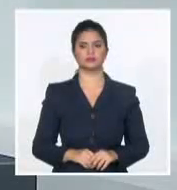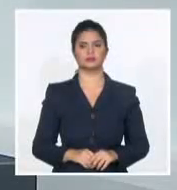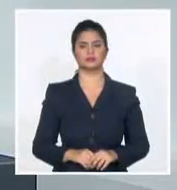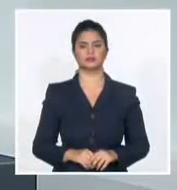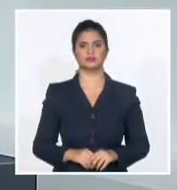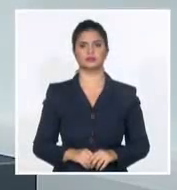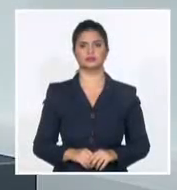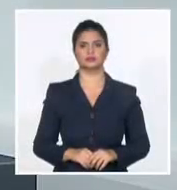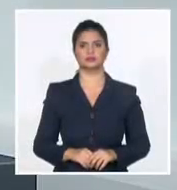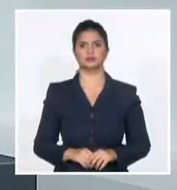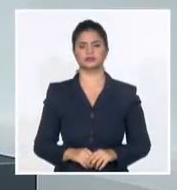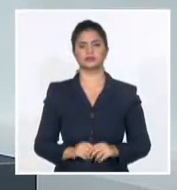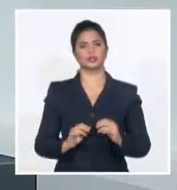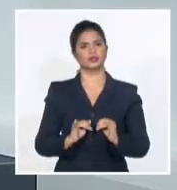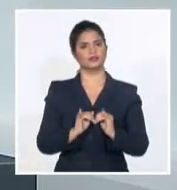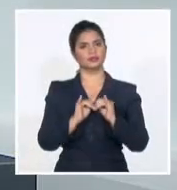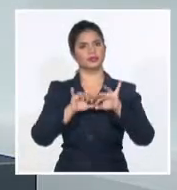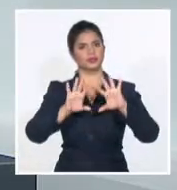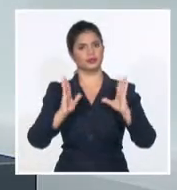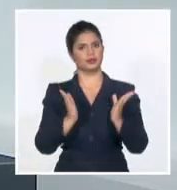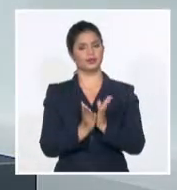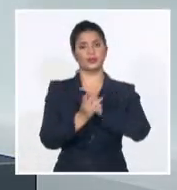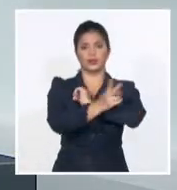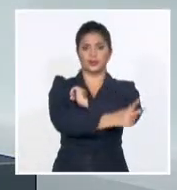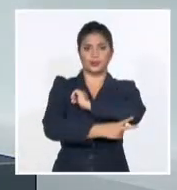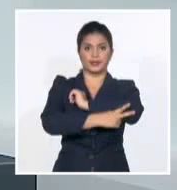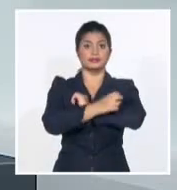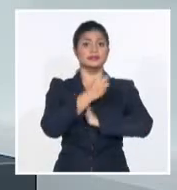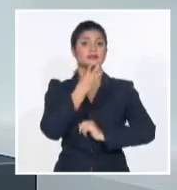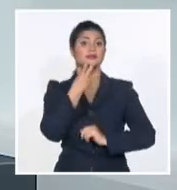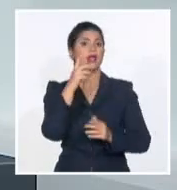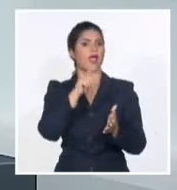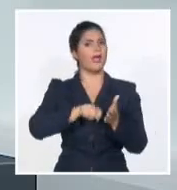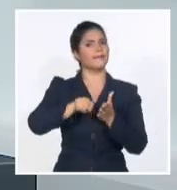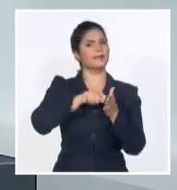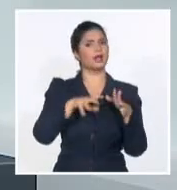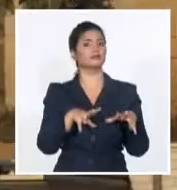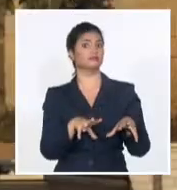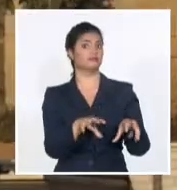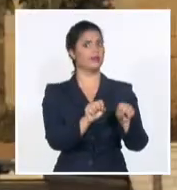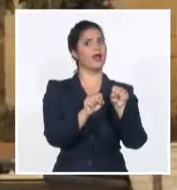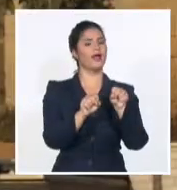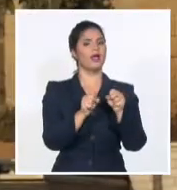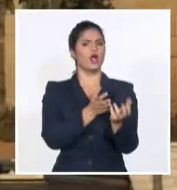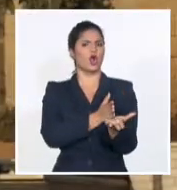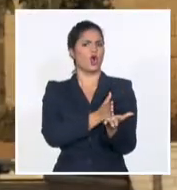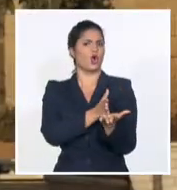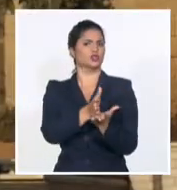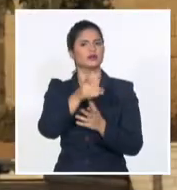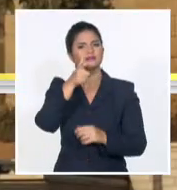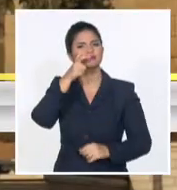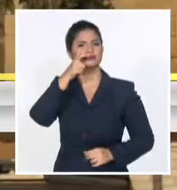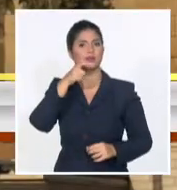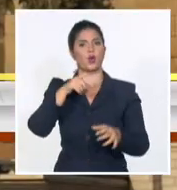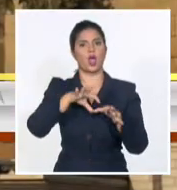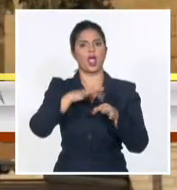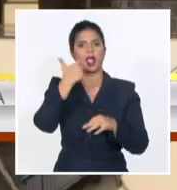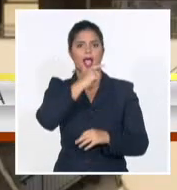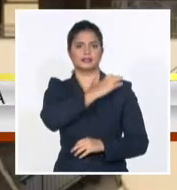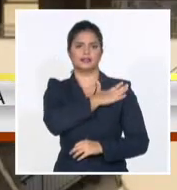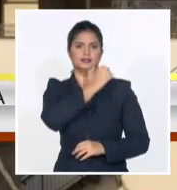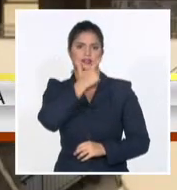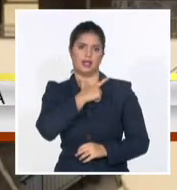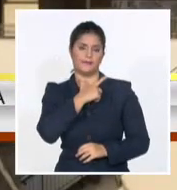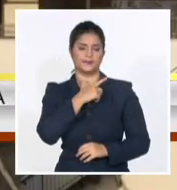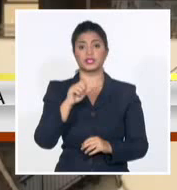Del ámbito internacional, el gobierno de Israel planea tomar pleno control de la seguridad en la franja de Gaza. El primer ministro del Estado hebreo,